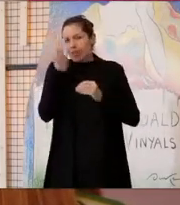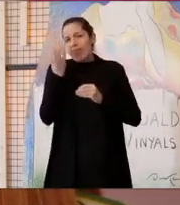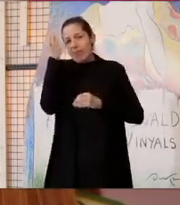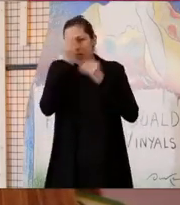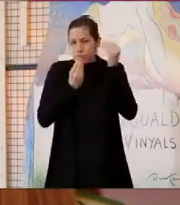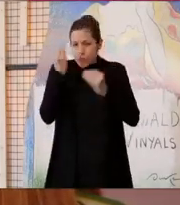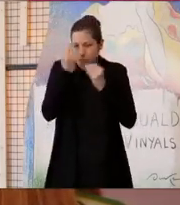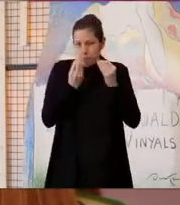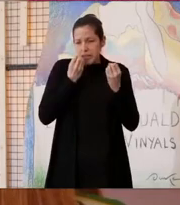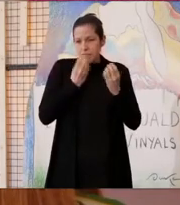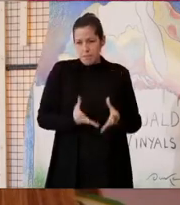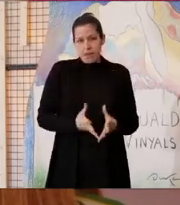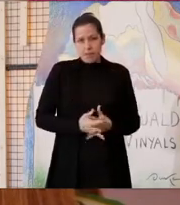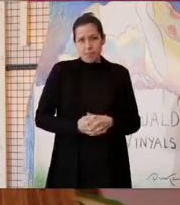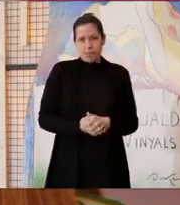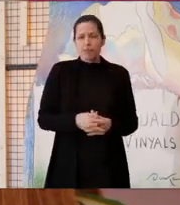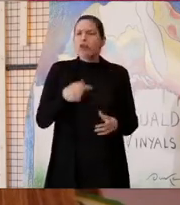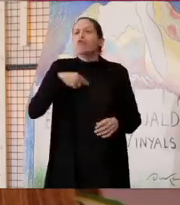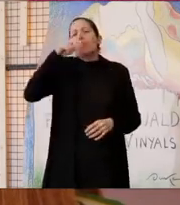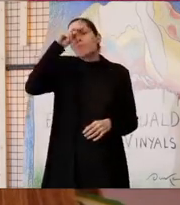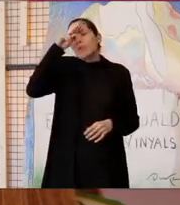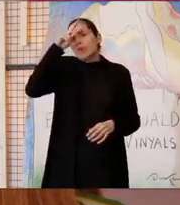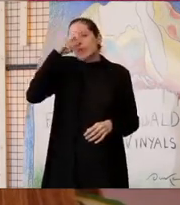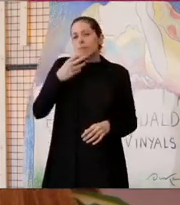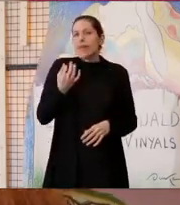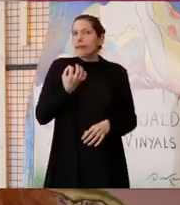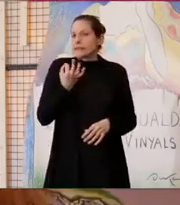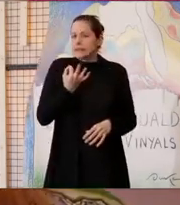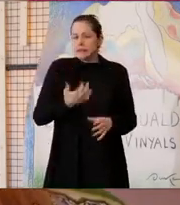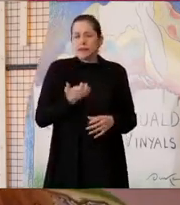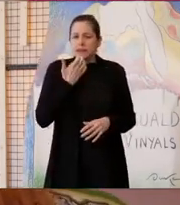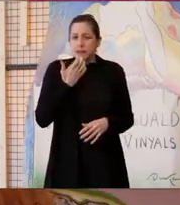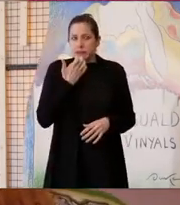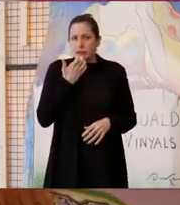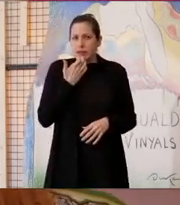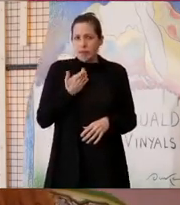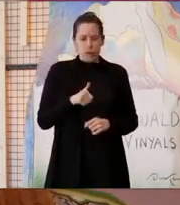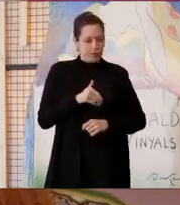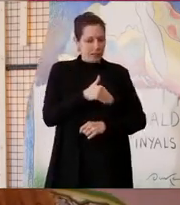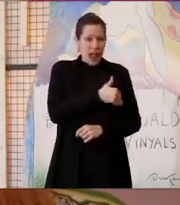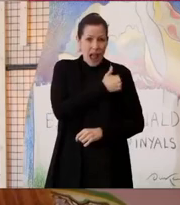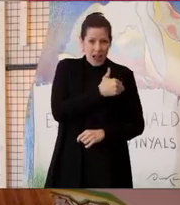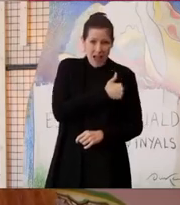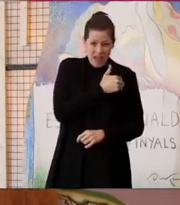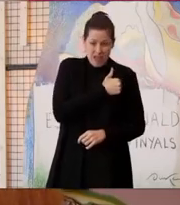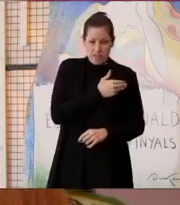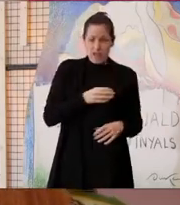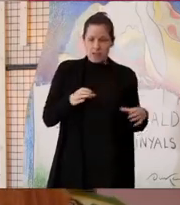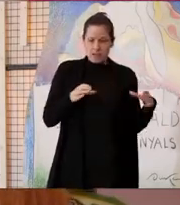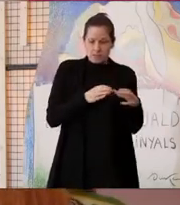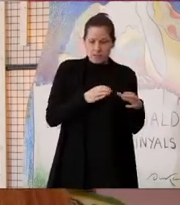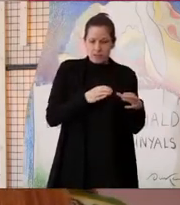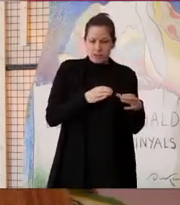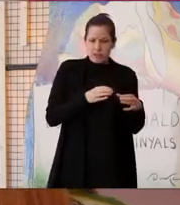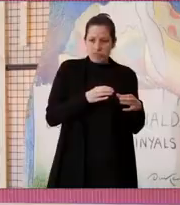es que me preocupa incluso que ni siquiera desde la academia hemos seguido trabajando Eso